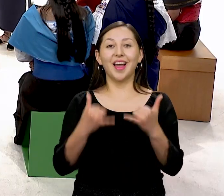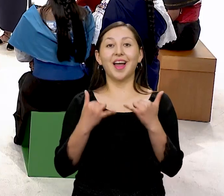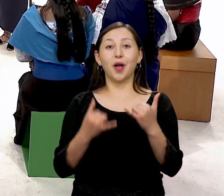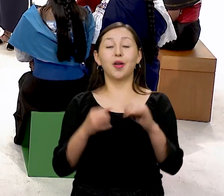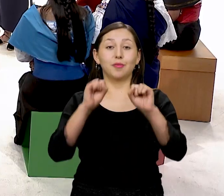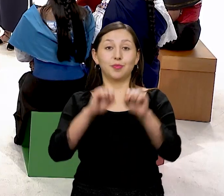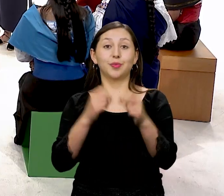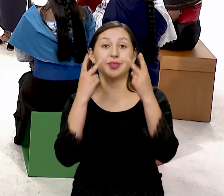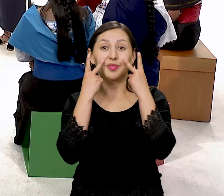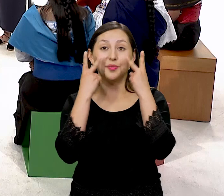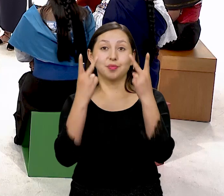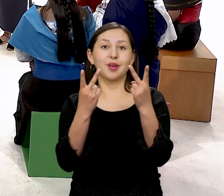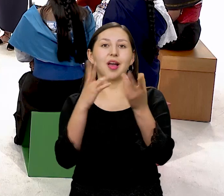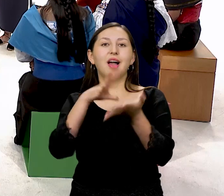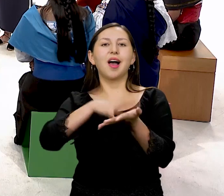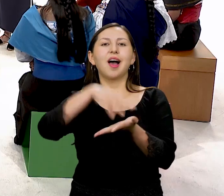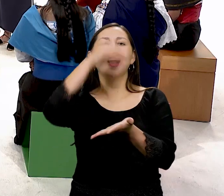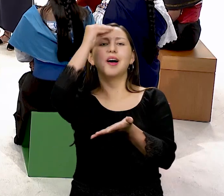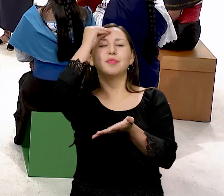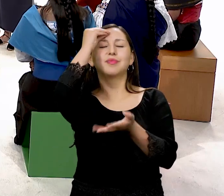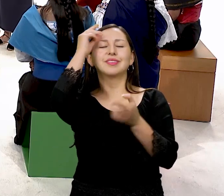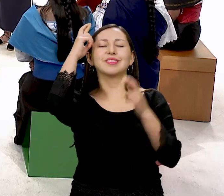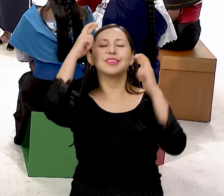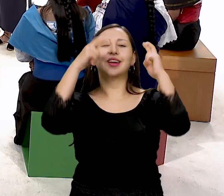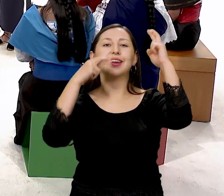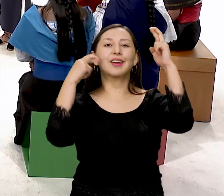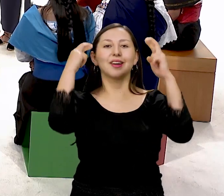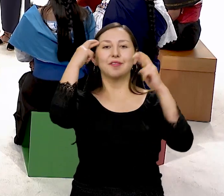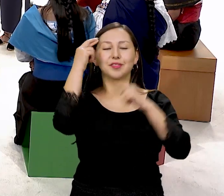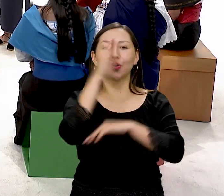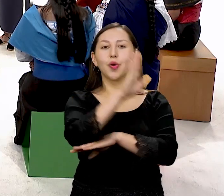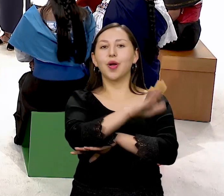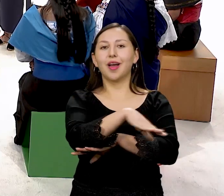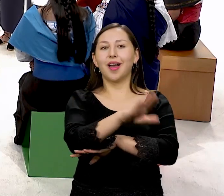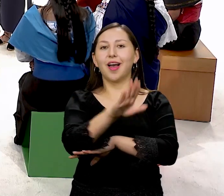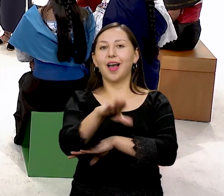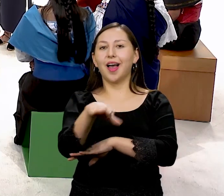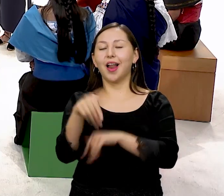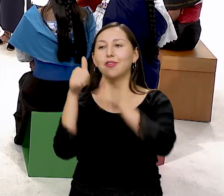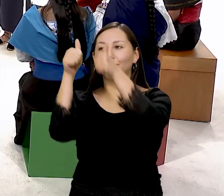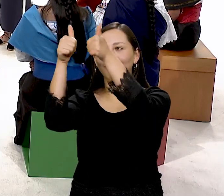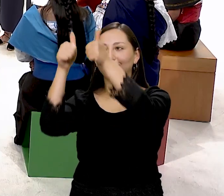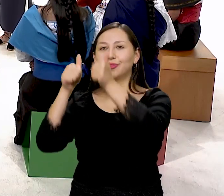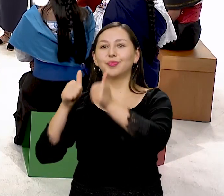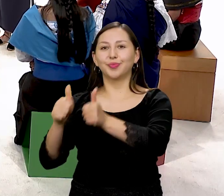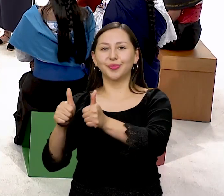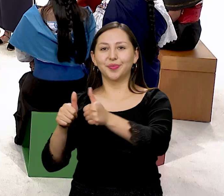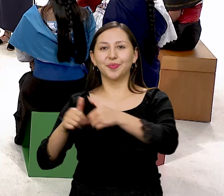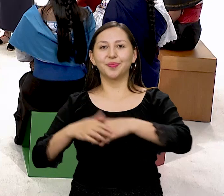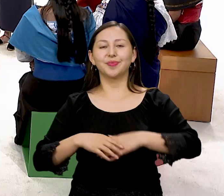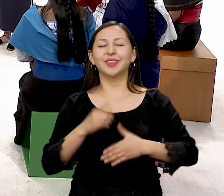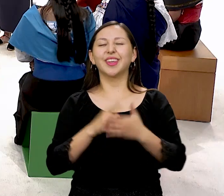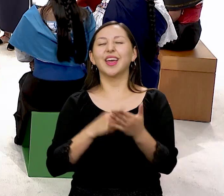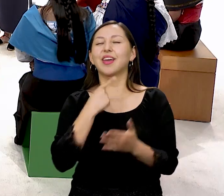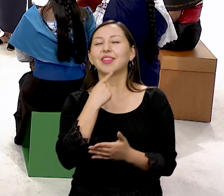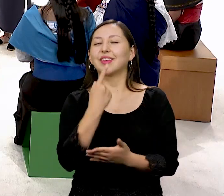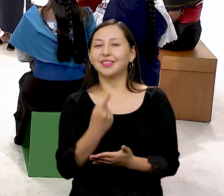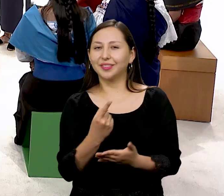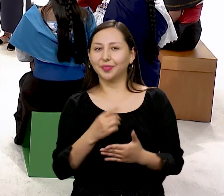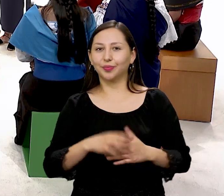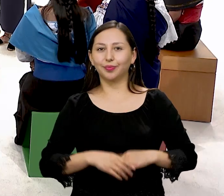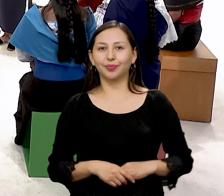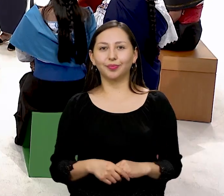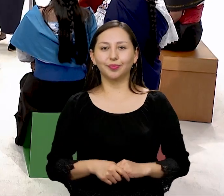Ahora te invito, Janet, a conocer qué aprendimos hoy y a las compañeras colocaron el cartelito y veamos qué